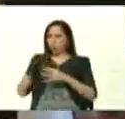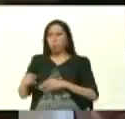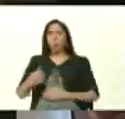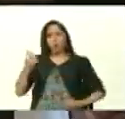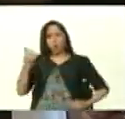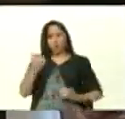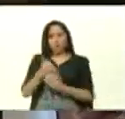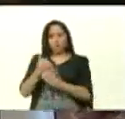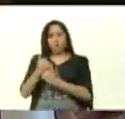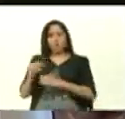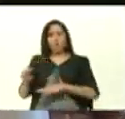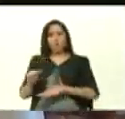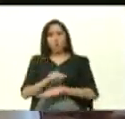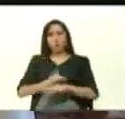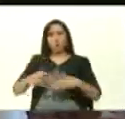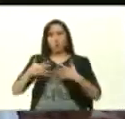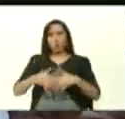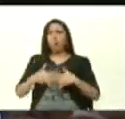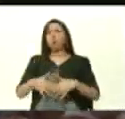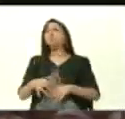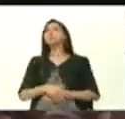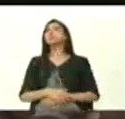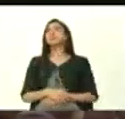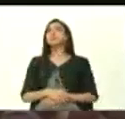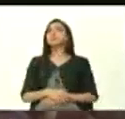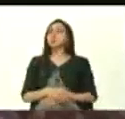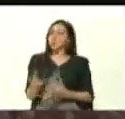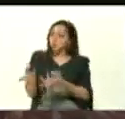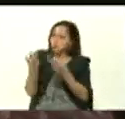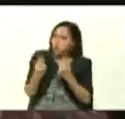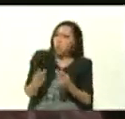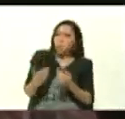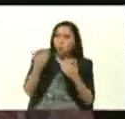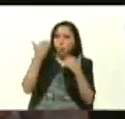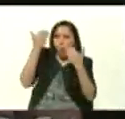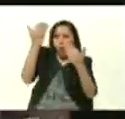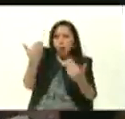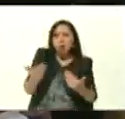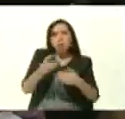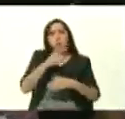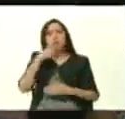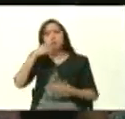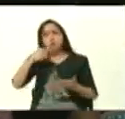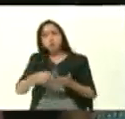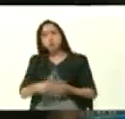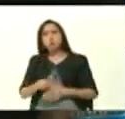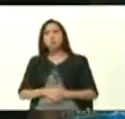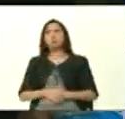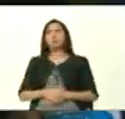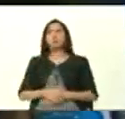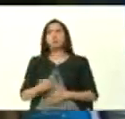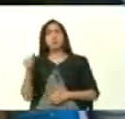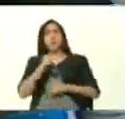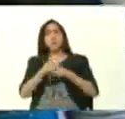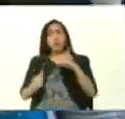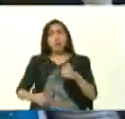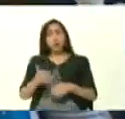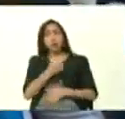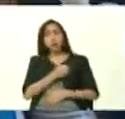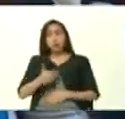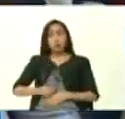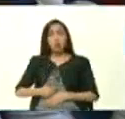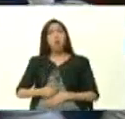la responsable. Bueno, cuéntenos, nuestro saludo en nombre de la ministra Noris Herrera. Nos encontramos